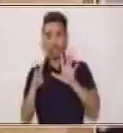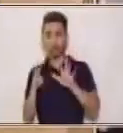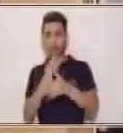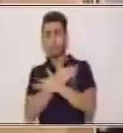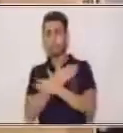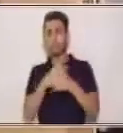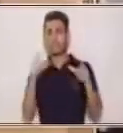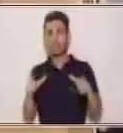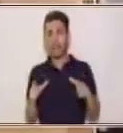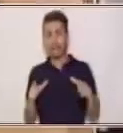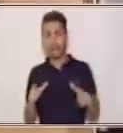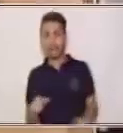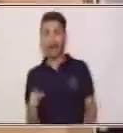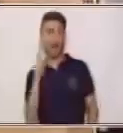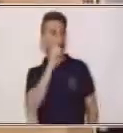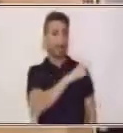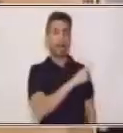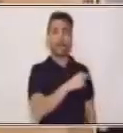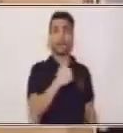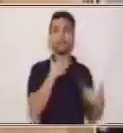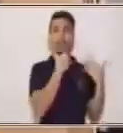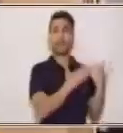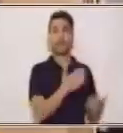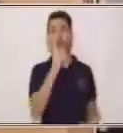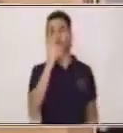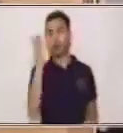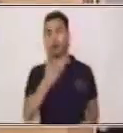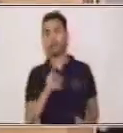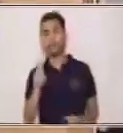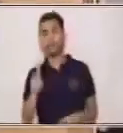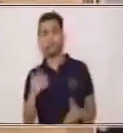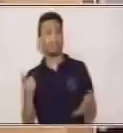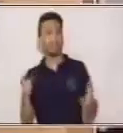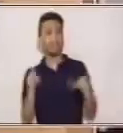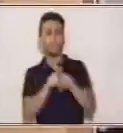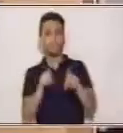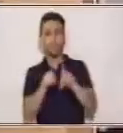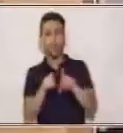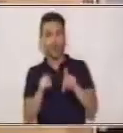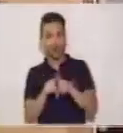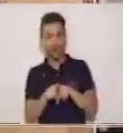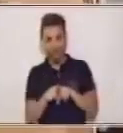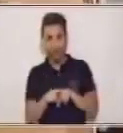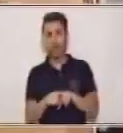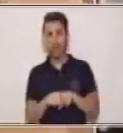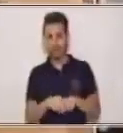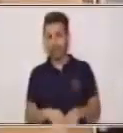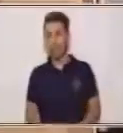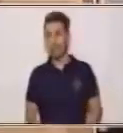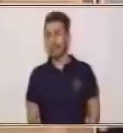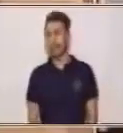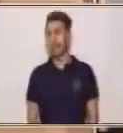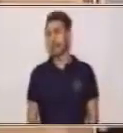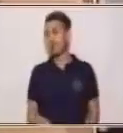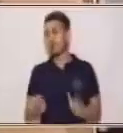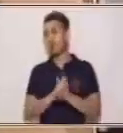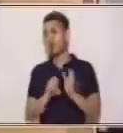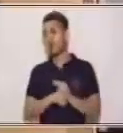1/2. No tienes por qué enojarte porque mira, significa exactamente lo mismo. Igual si te dicen, le voy a